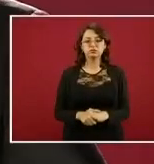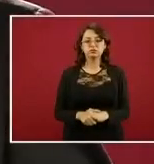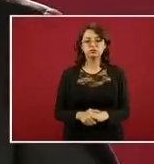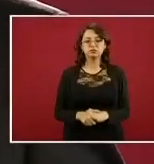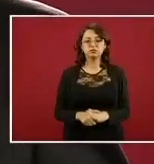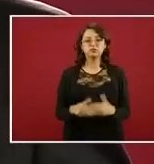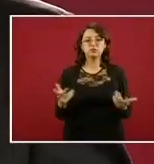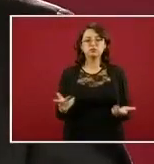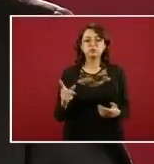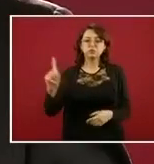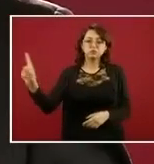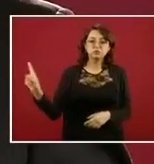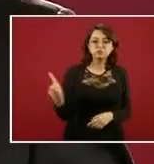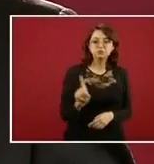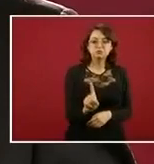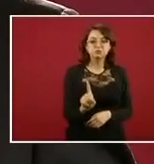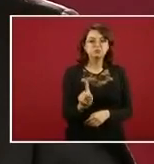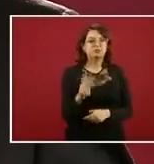lo insultan